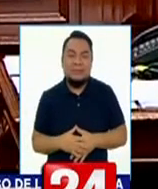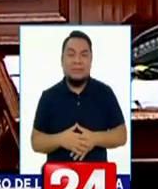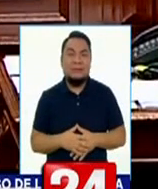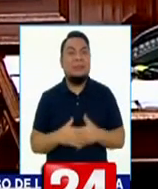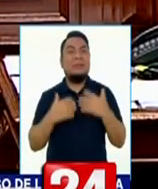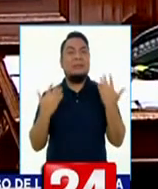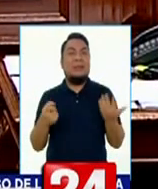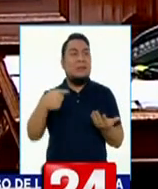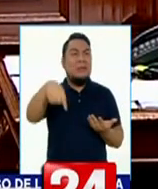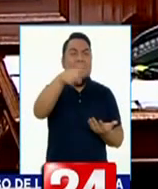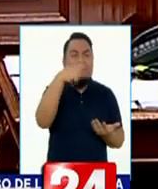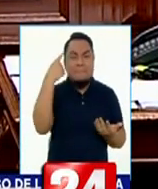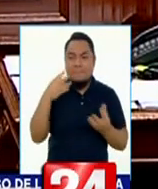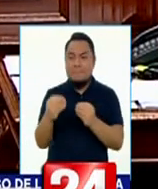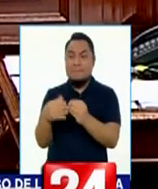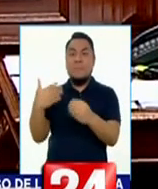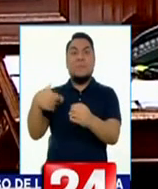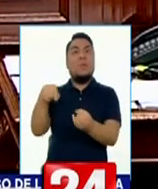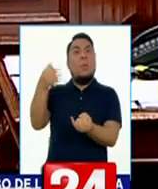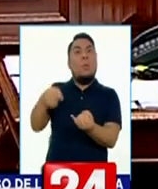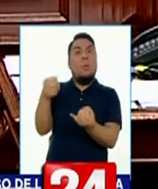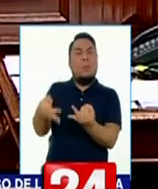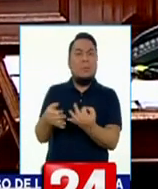colaborar en las declaraciones